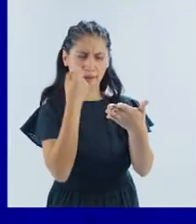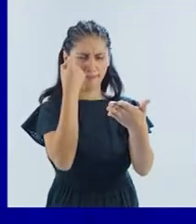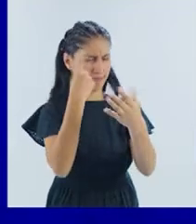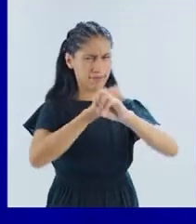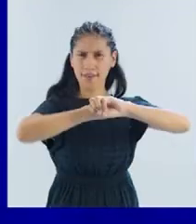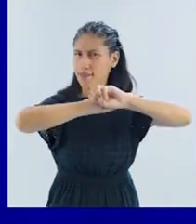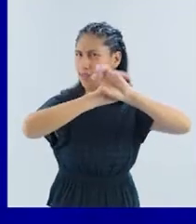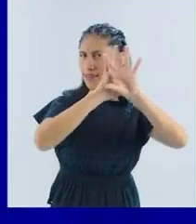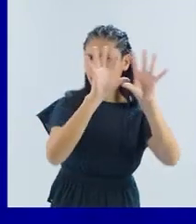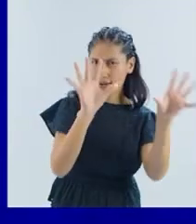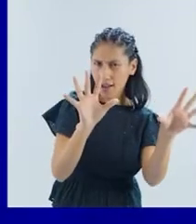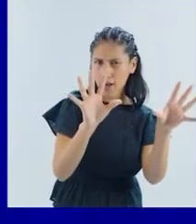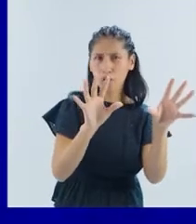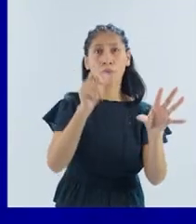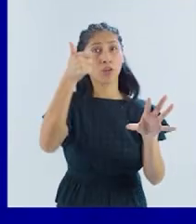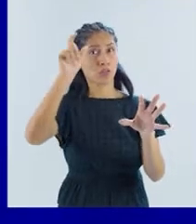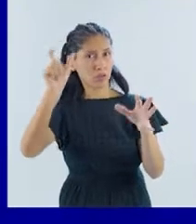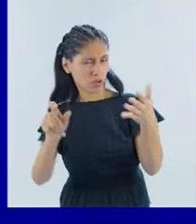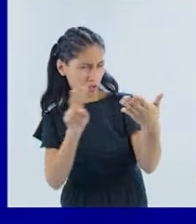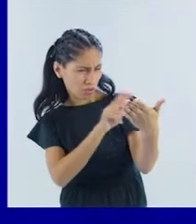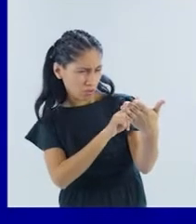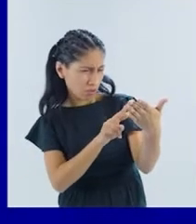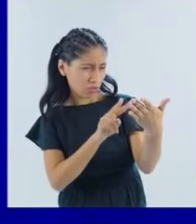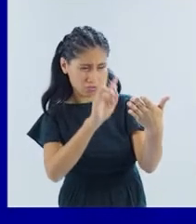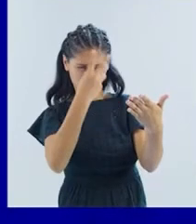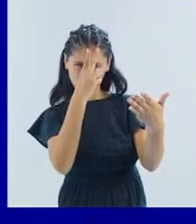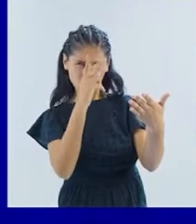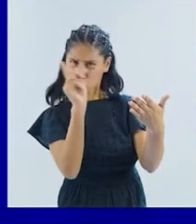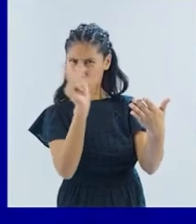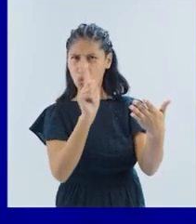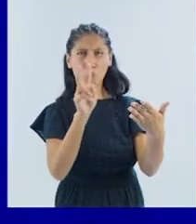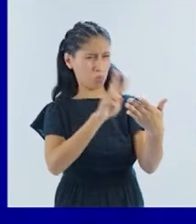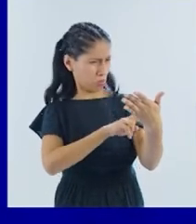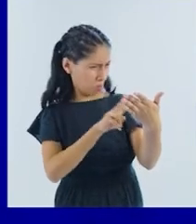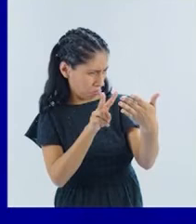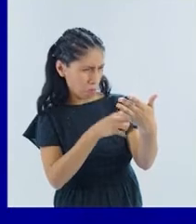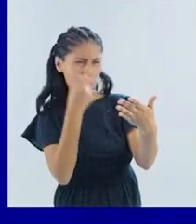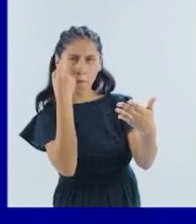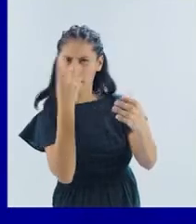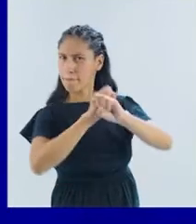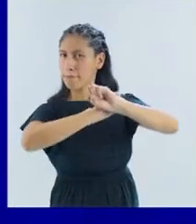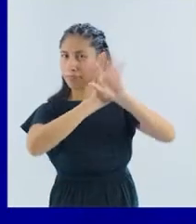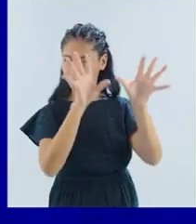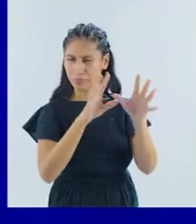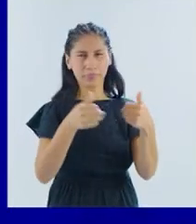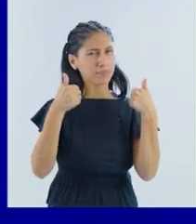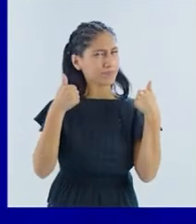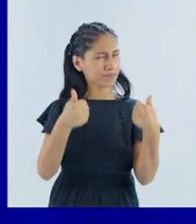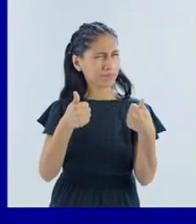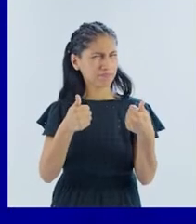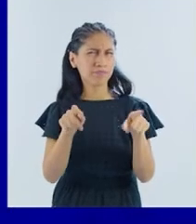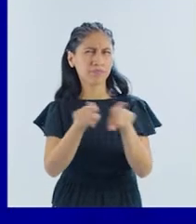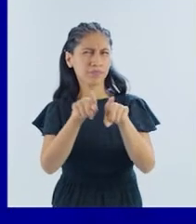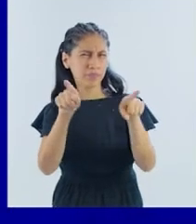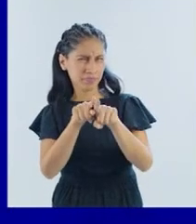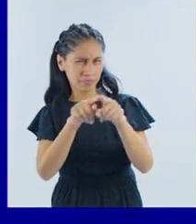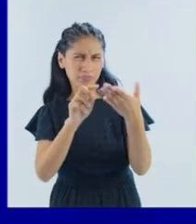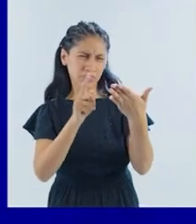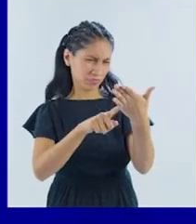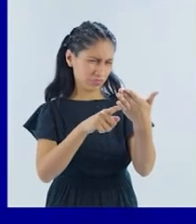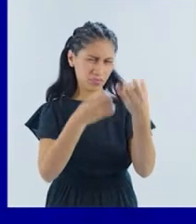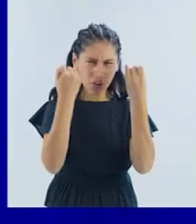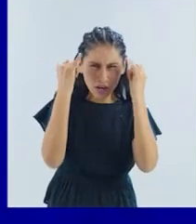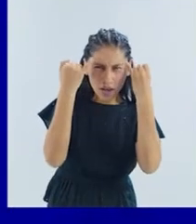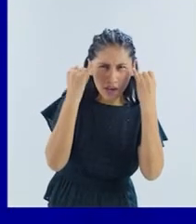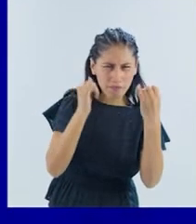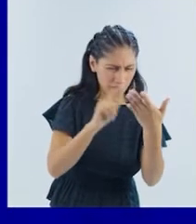clara y precisa, ya que su objetivo es evitar posibles confusiones para el lector. Es defendible, lo que quiere